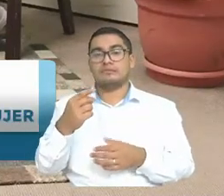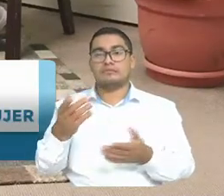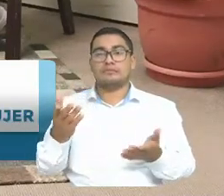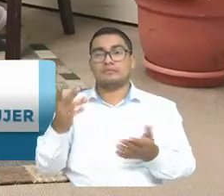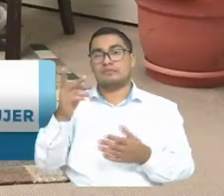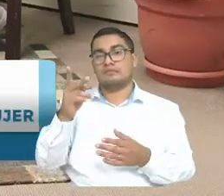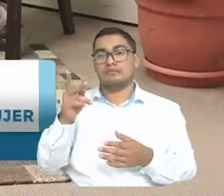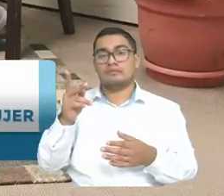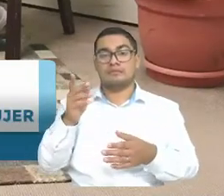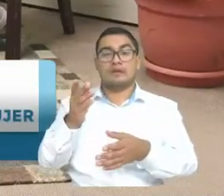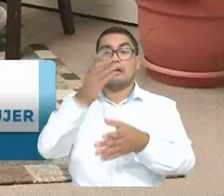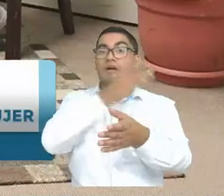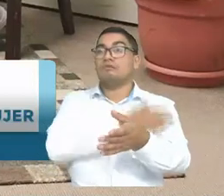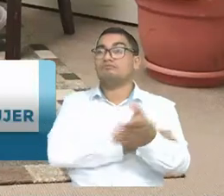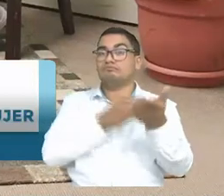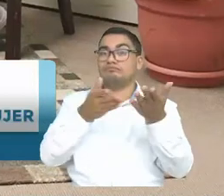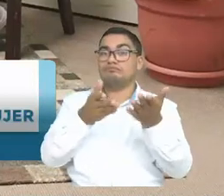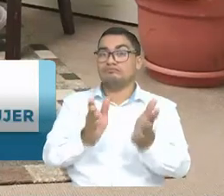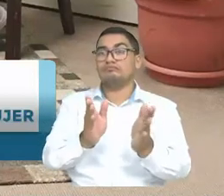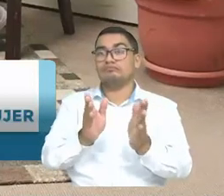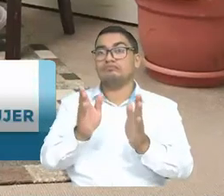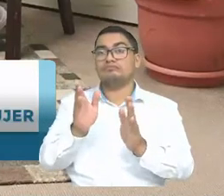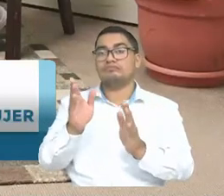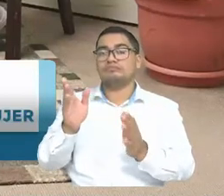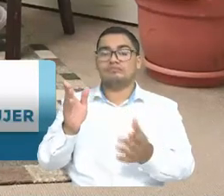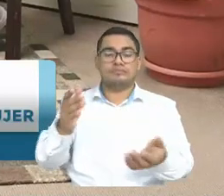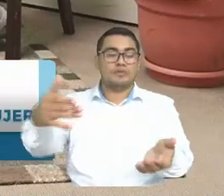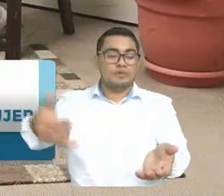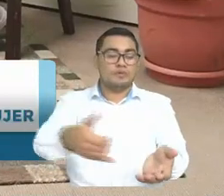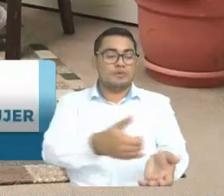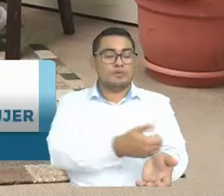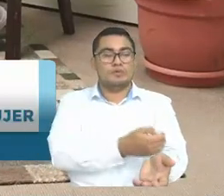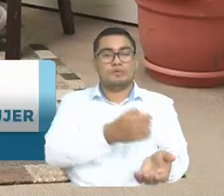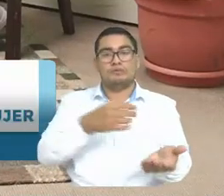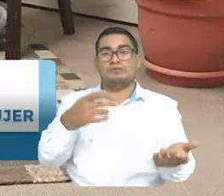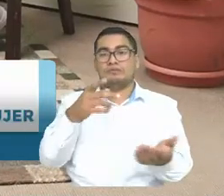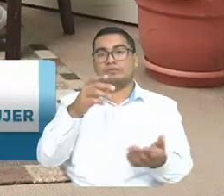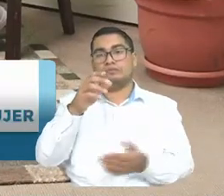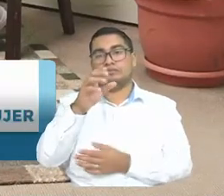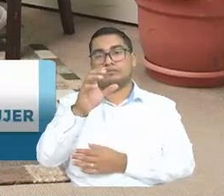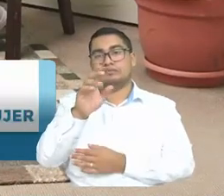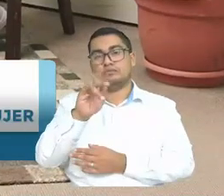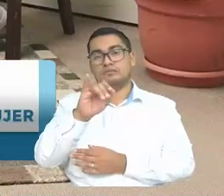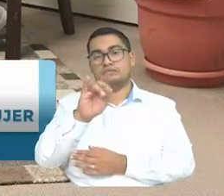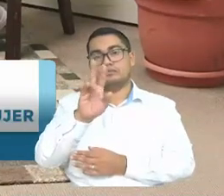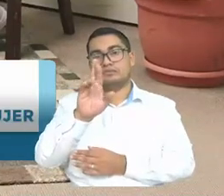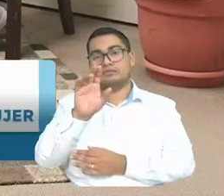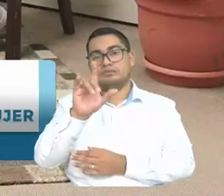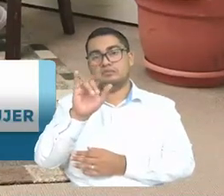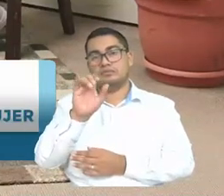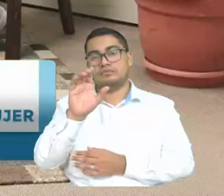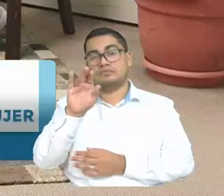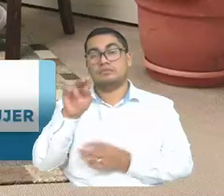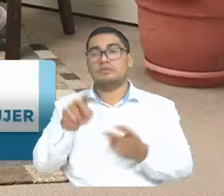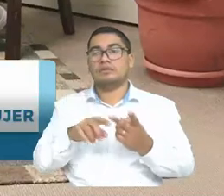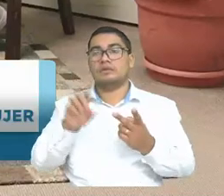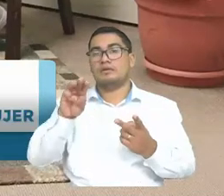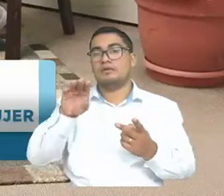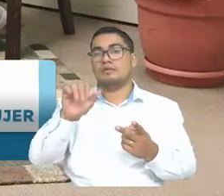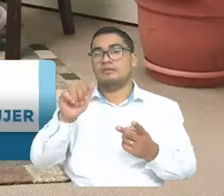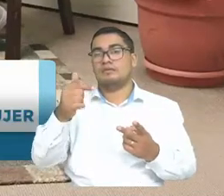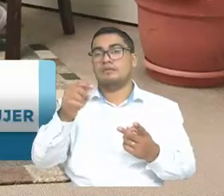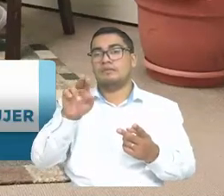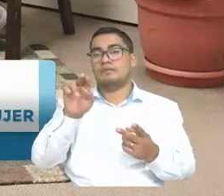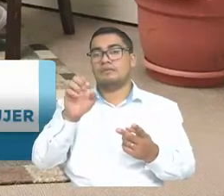preeclampsia, entonces se le va a administrar su hidralazina para bajar la presión arterial y tiene que llevar su sulfato de magnesio dentro del